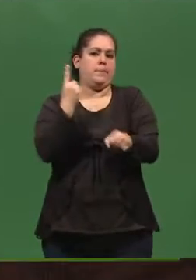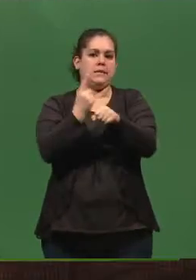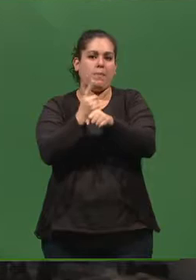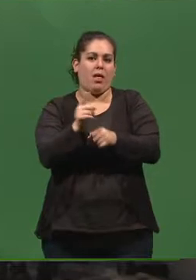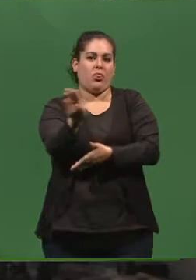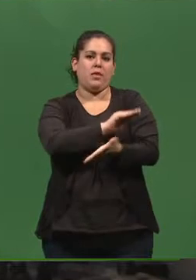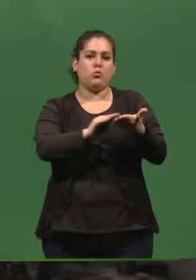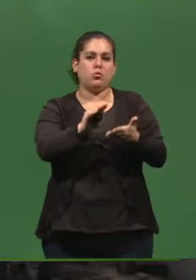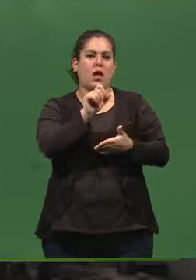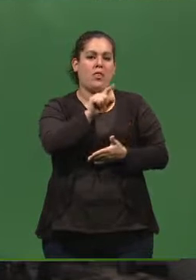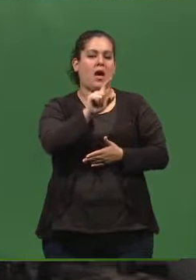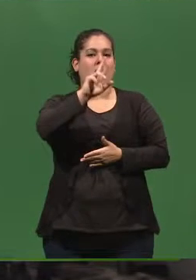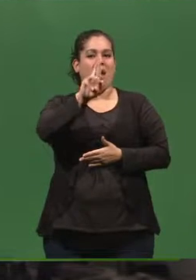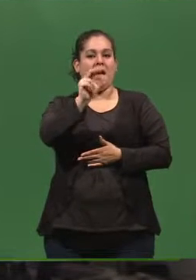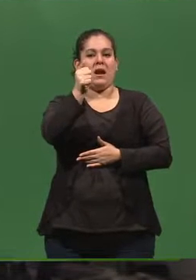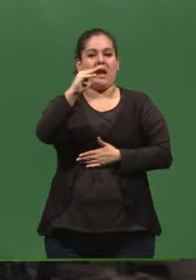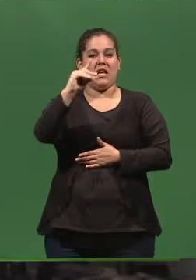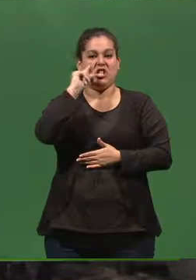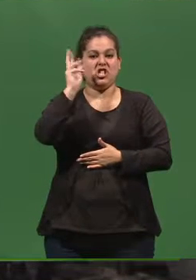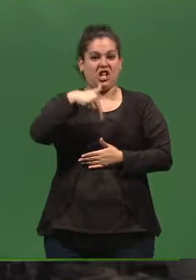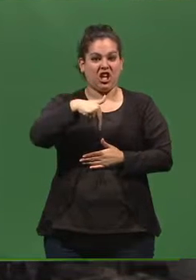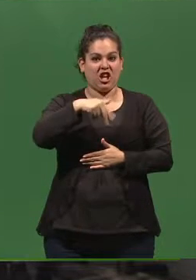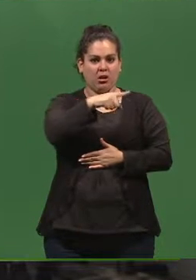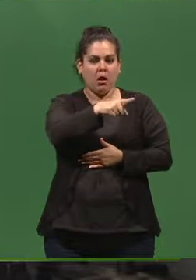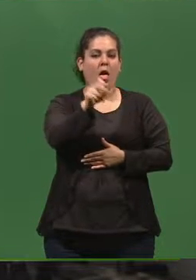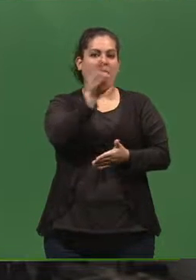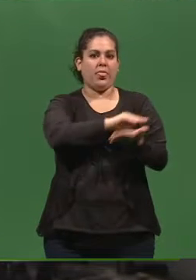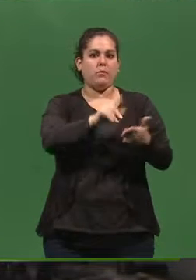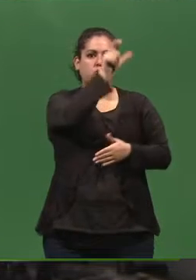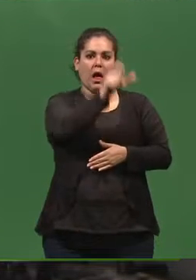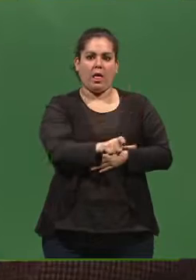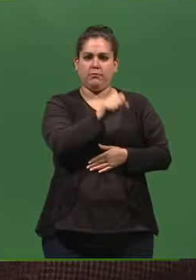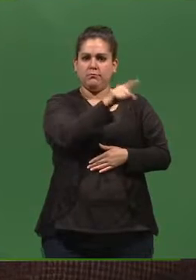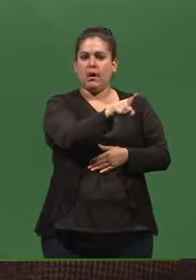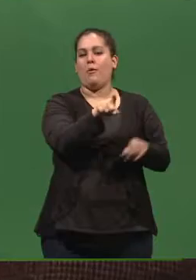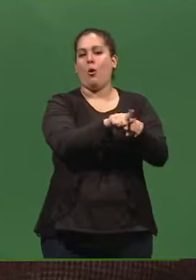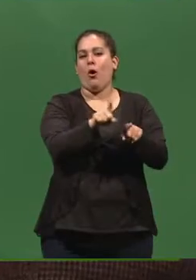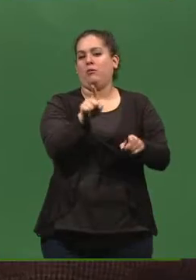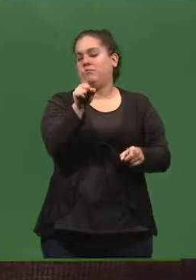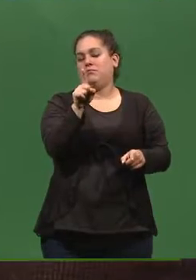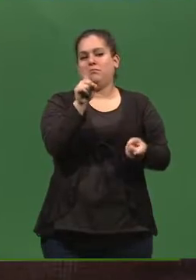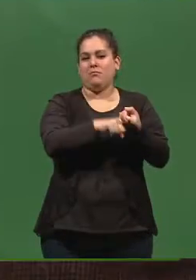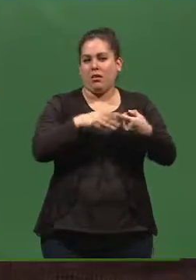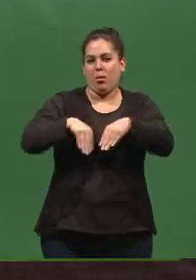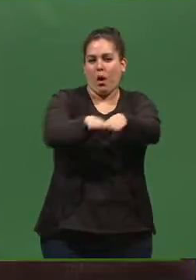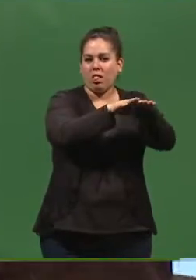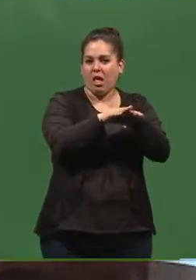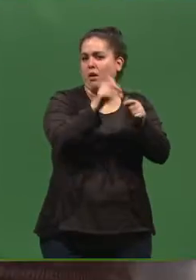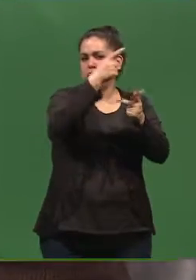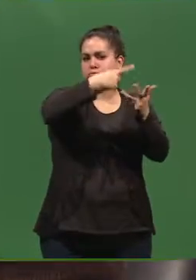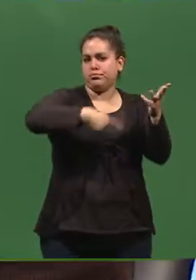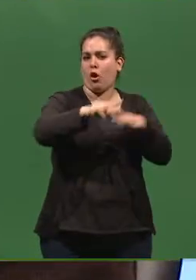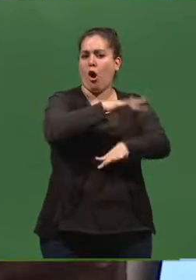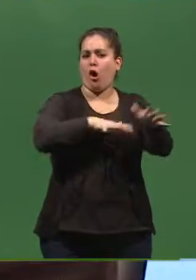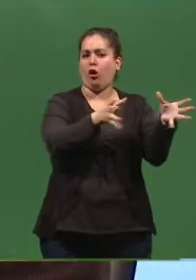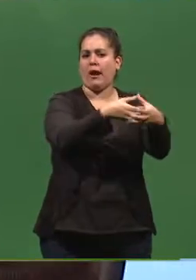principalmente de la legisladora María Rachid, que es una de las legisladoras que conduce la Mesa Nacional por la Igualdad, que componen un montón